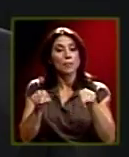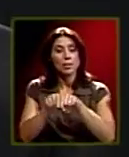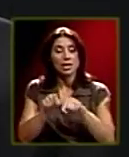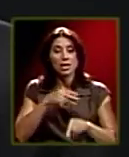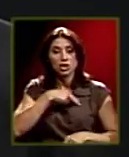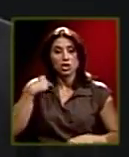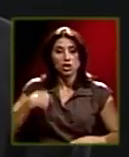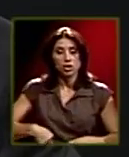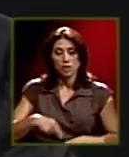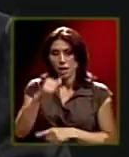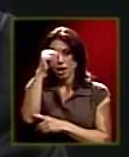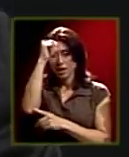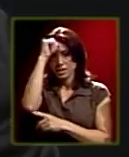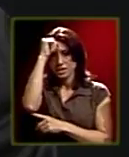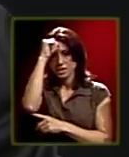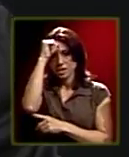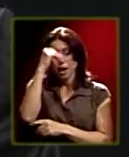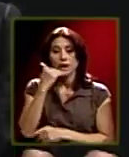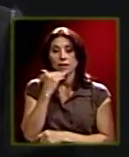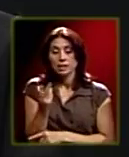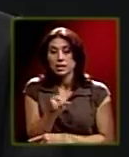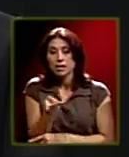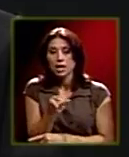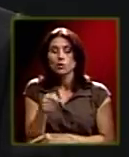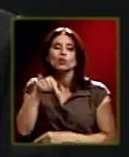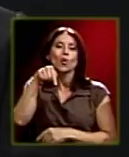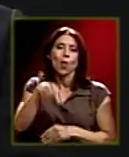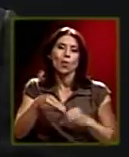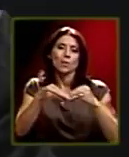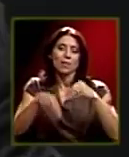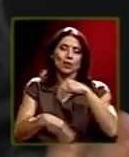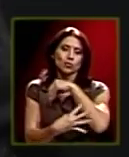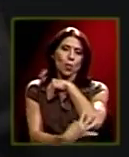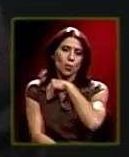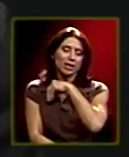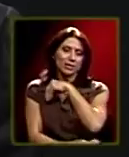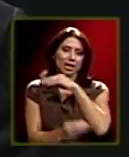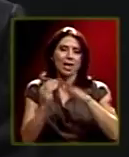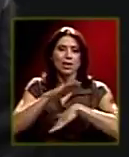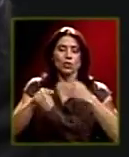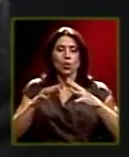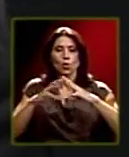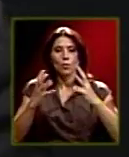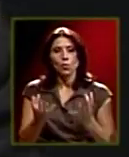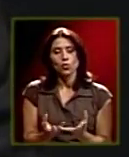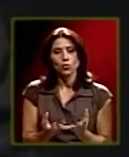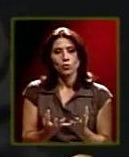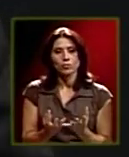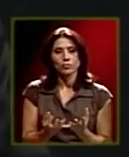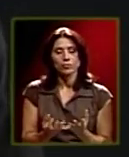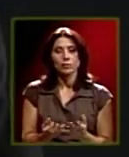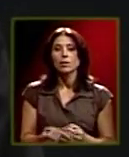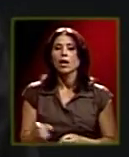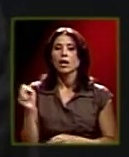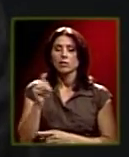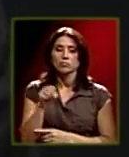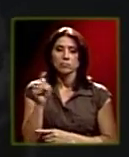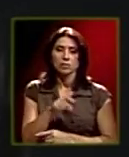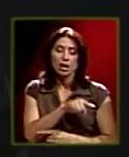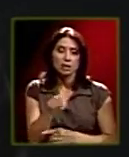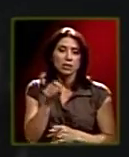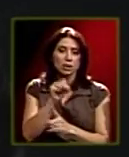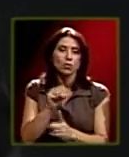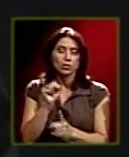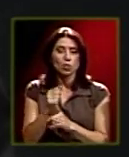a ellos hoy hay menos pobreza en todo el mundo que nunca antes, porcentualmente hablando. Así es. Es decir, son situaciones que uno